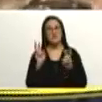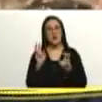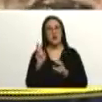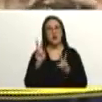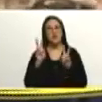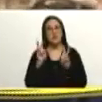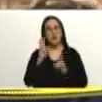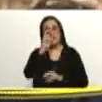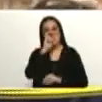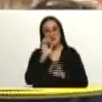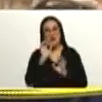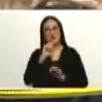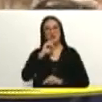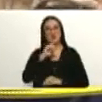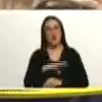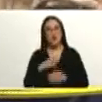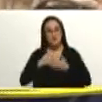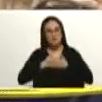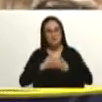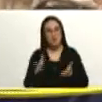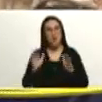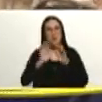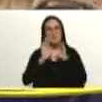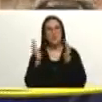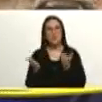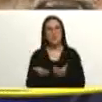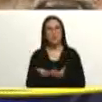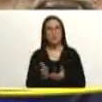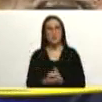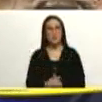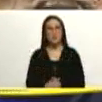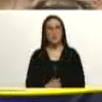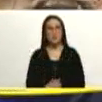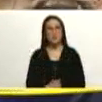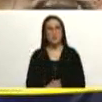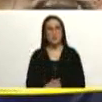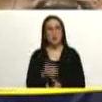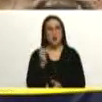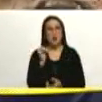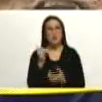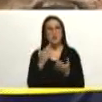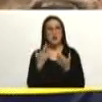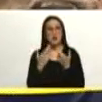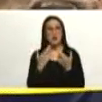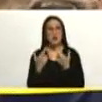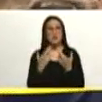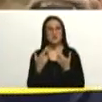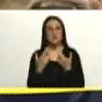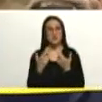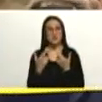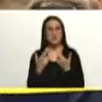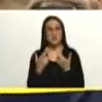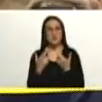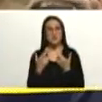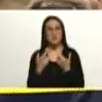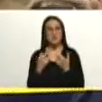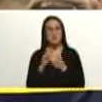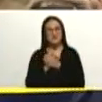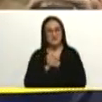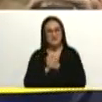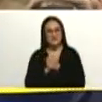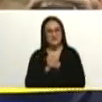época histórica que se ha abierto para la humanidad. Tenemos una relación de profunda